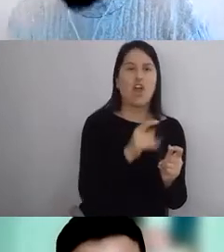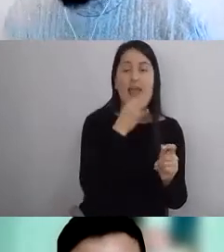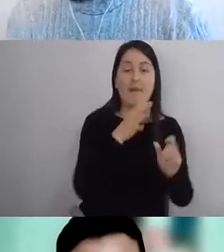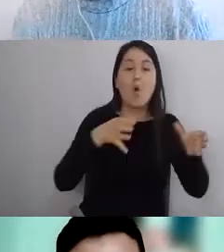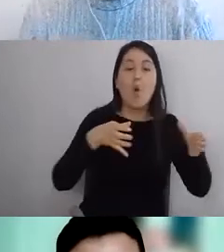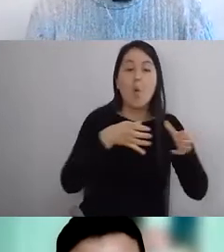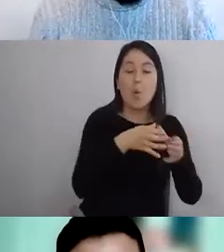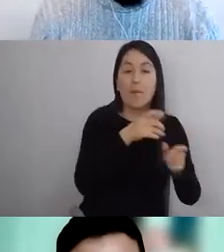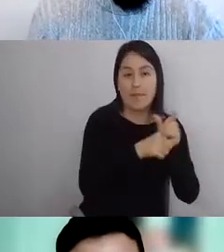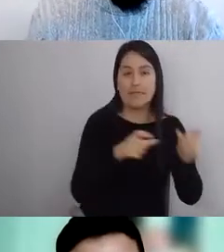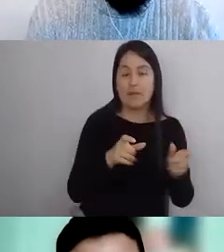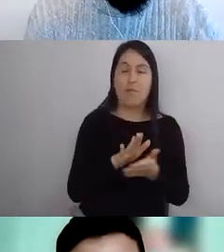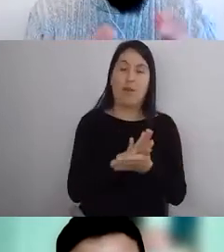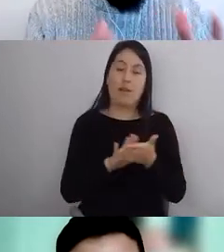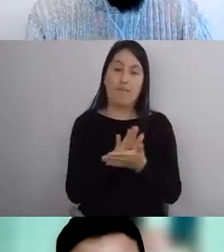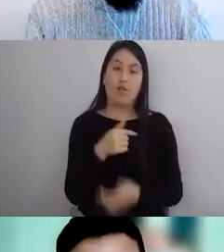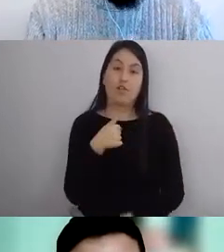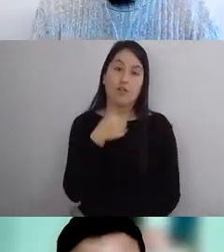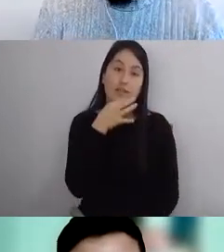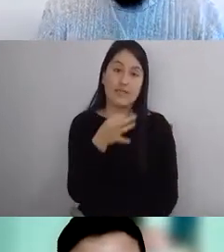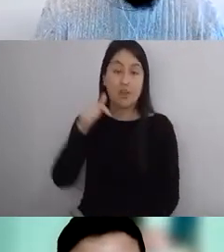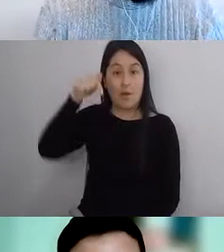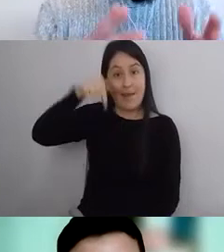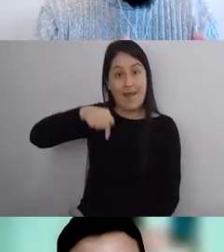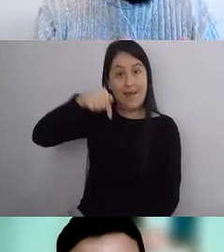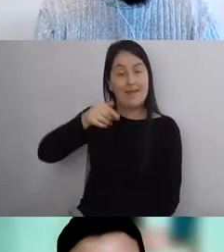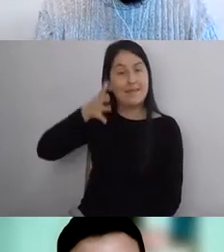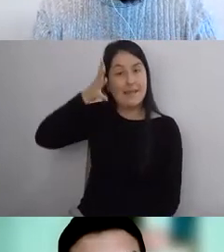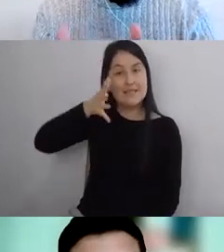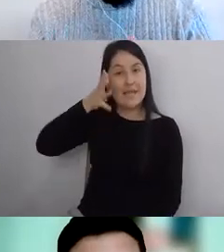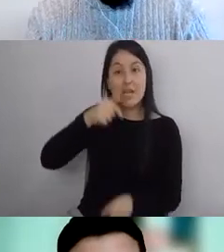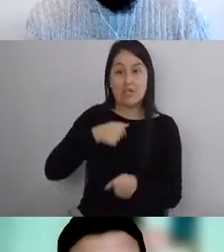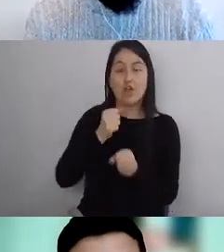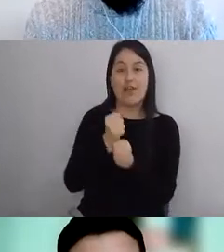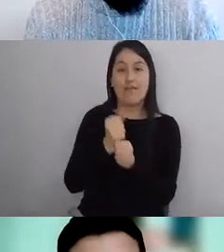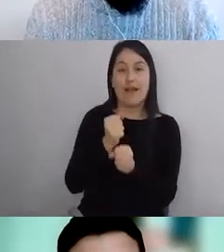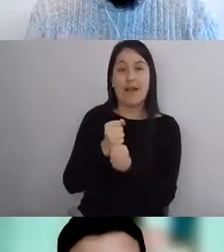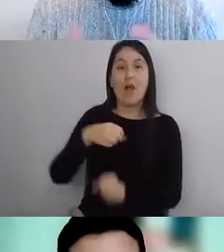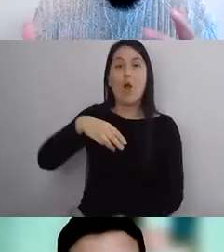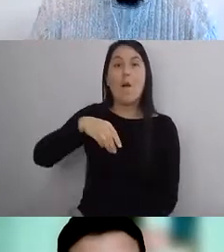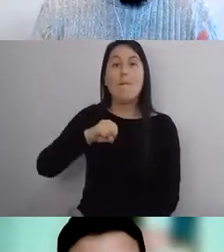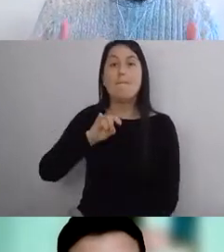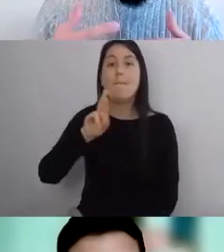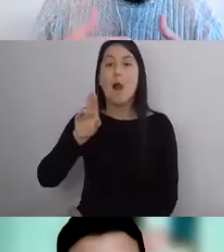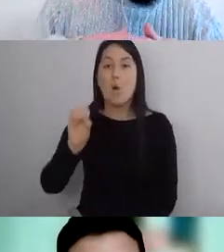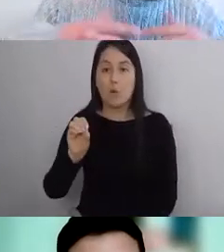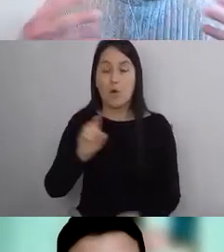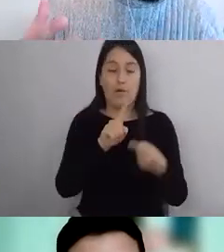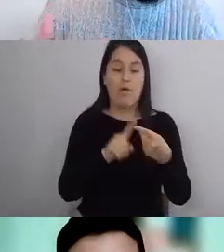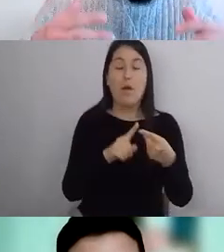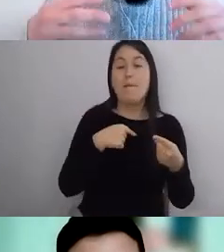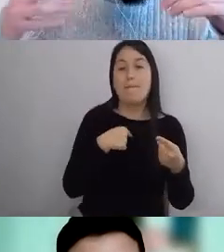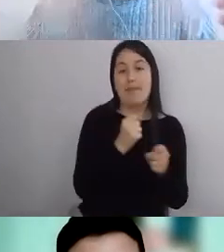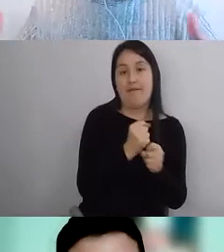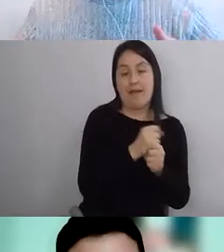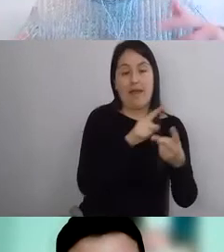ejemplo, si yo estoy hablando de que para esta charla trabajé contigo, Mauro, y trabajé con Carla, yo puedo